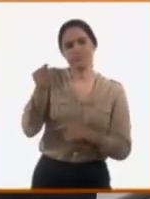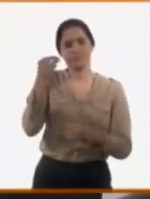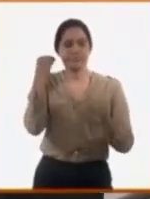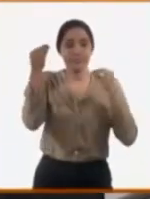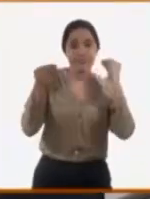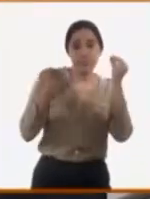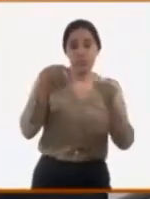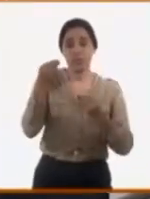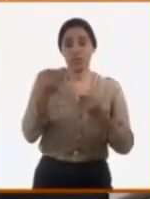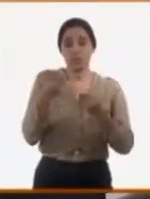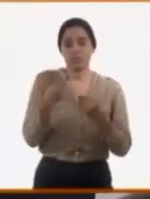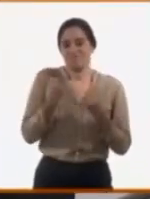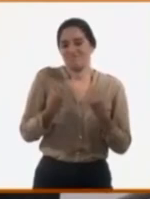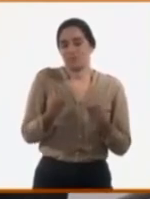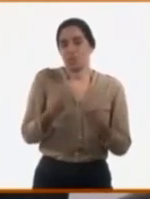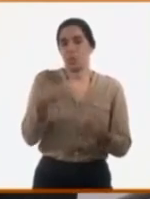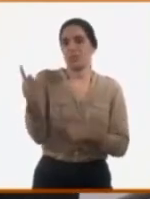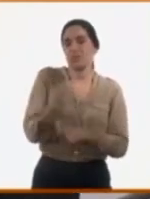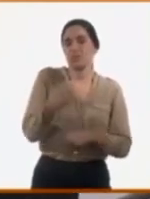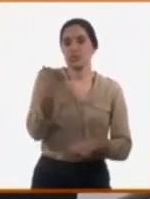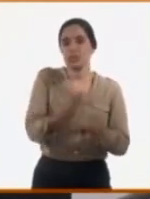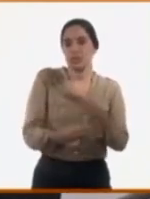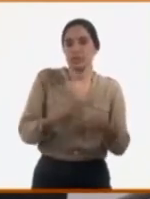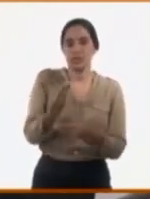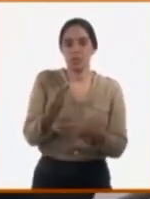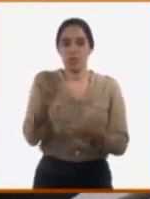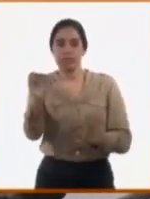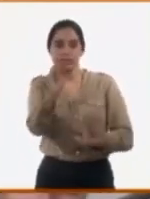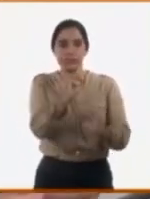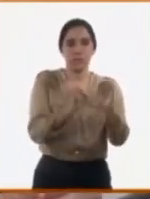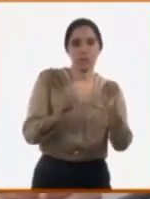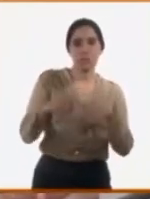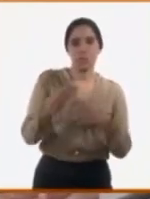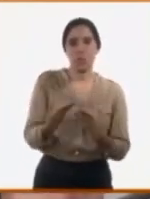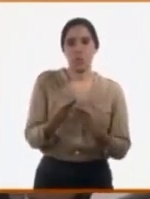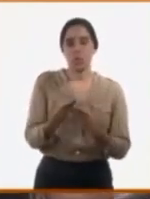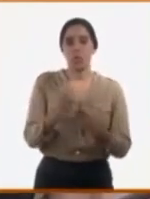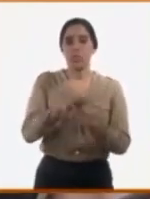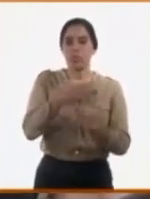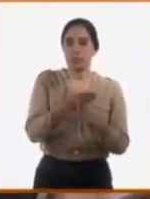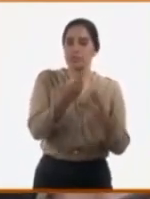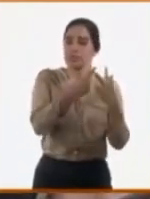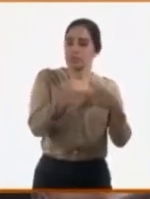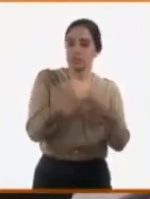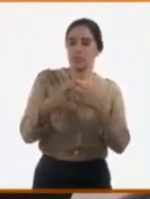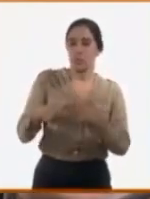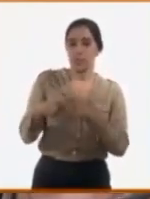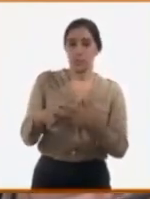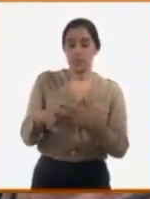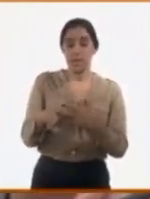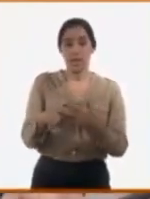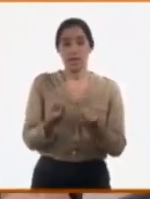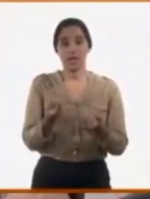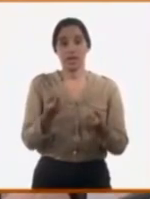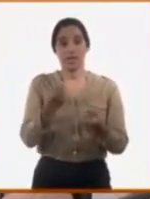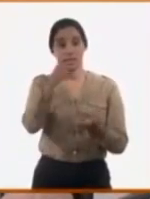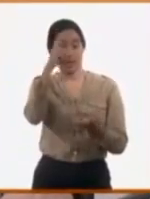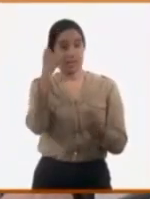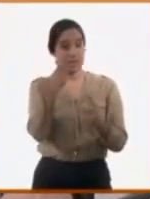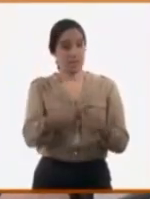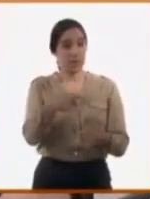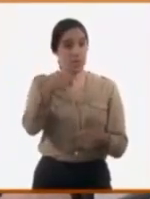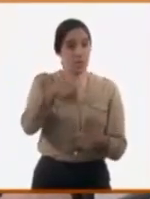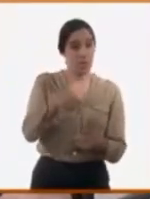Cómo organizamos Bueno finalmente tomamos la decisión de buscar un inicio del curso escolar de septiembre a Julio con 30 semanas hay una